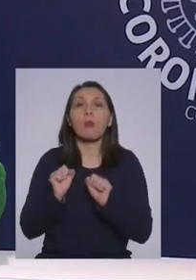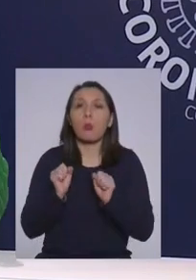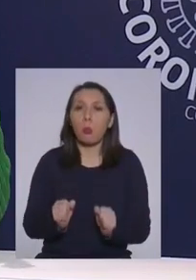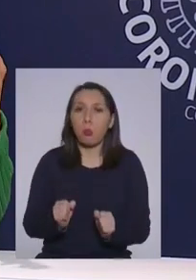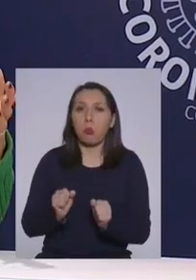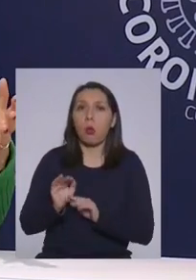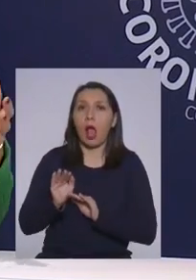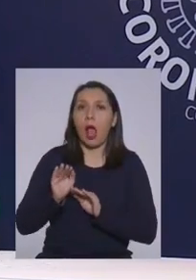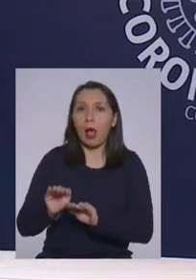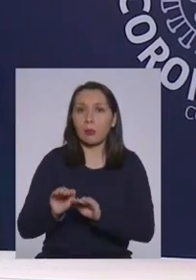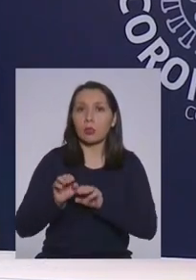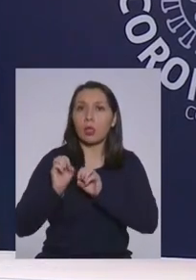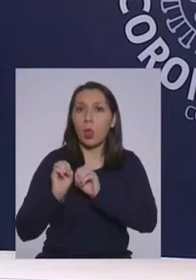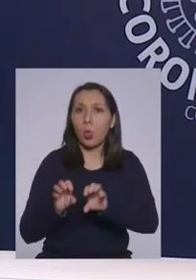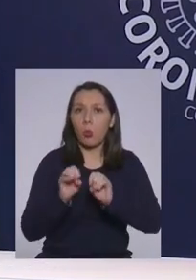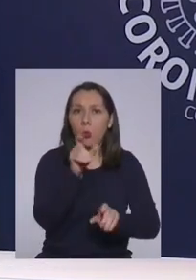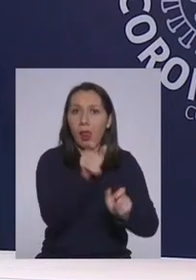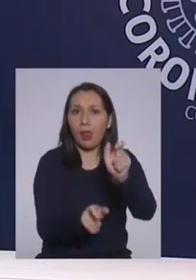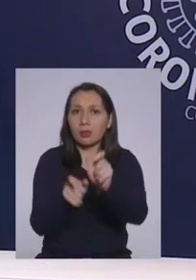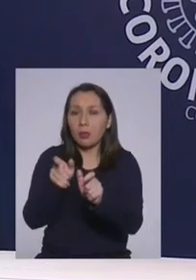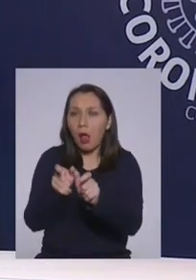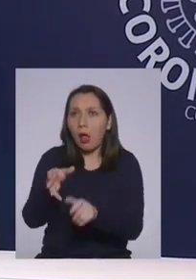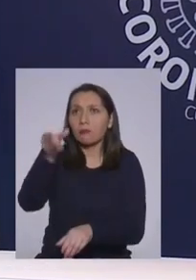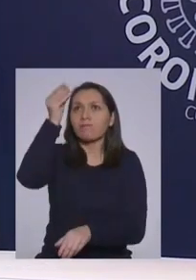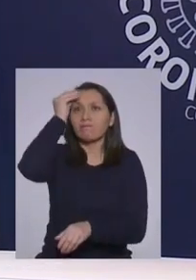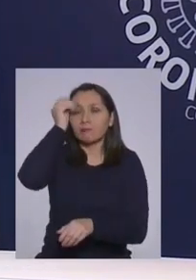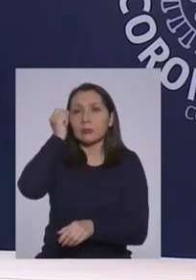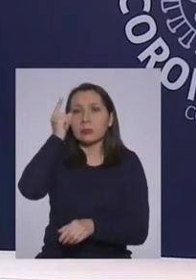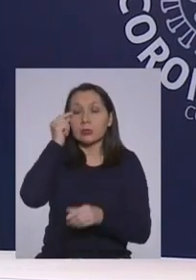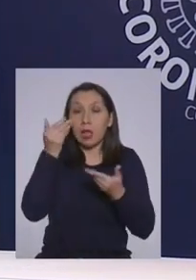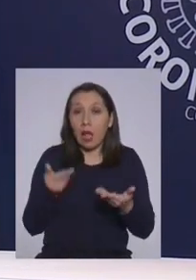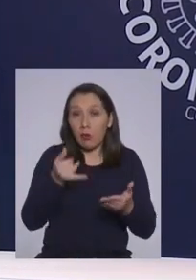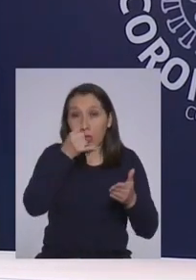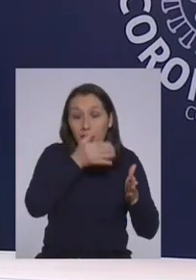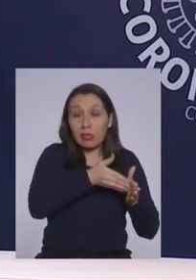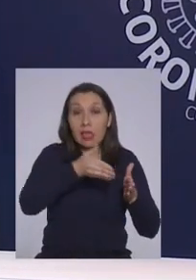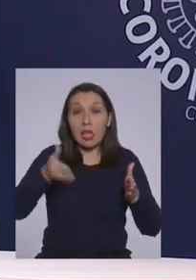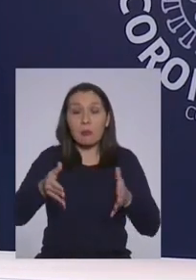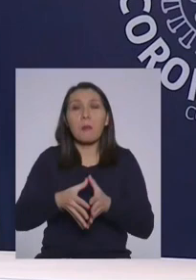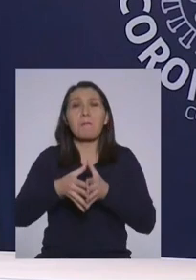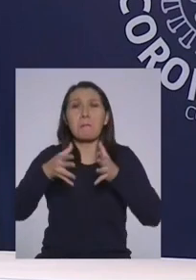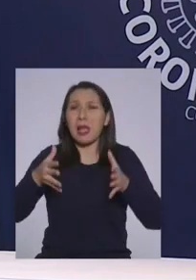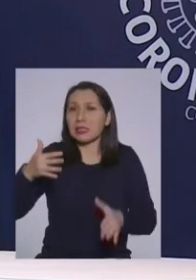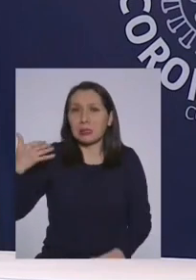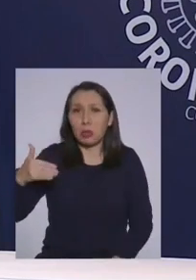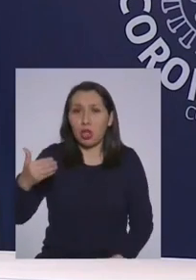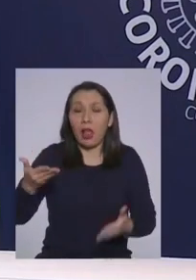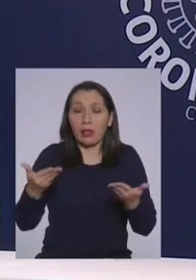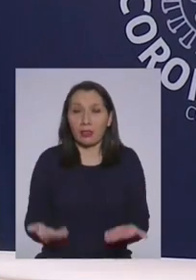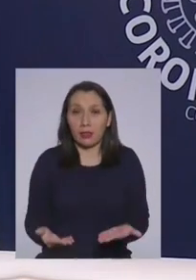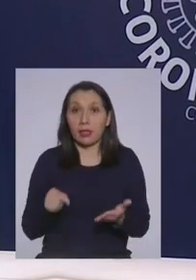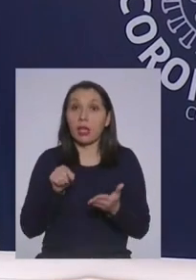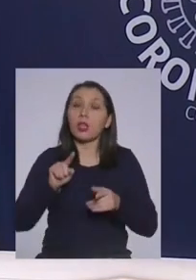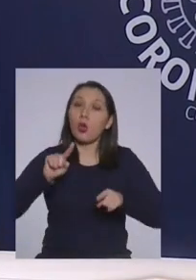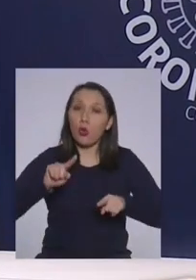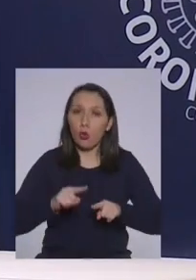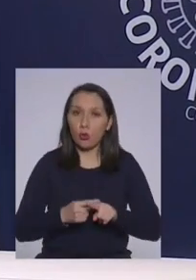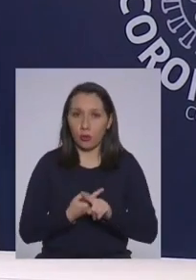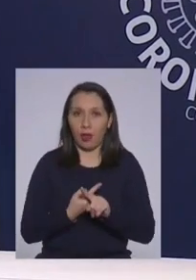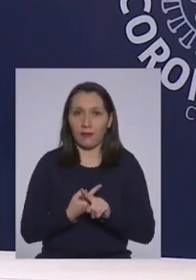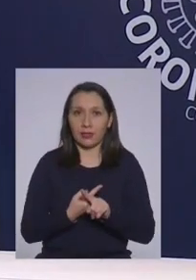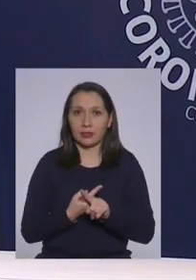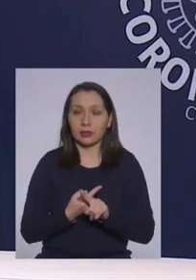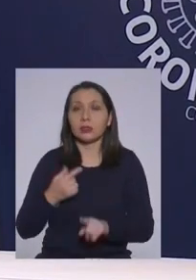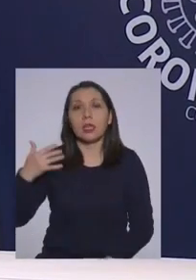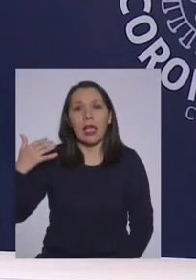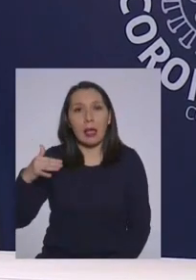apoyar, educar a las personas, porque en este periodo, esta etapa es lo más importante. Y aquí, una vez más,